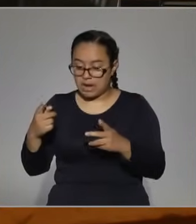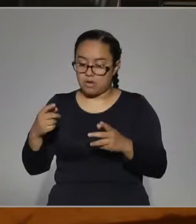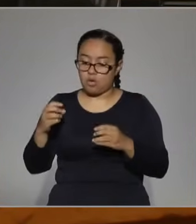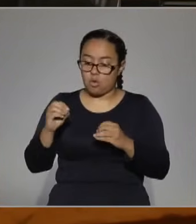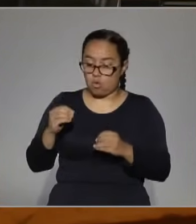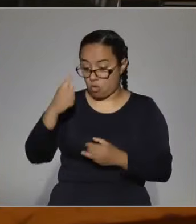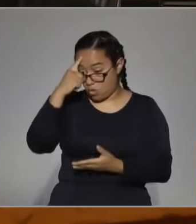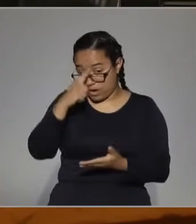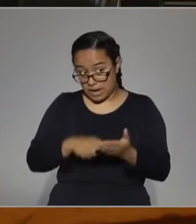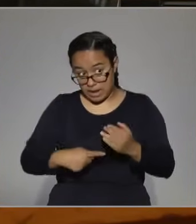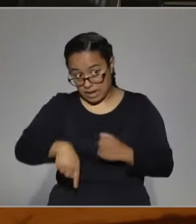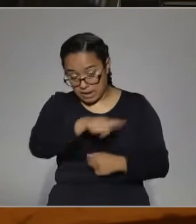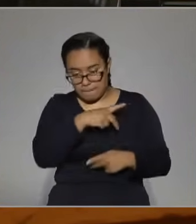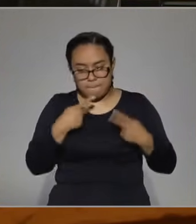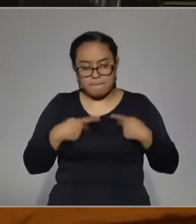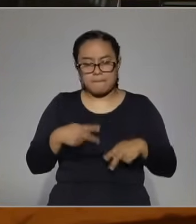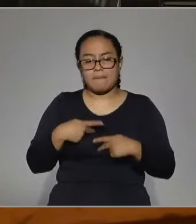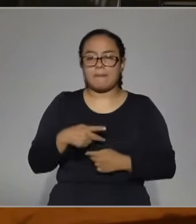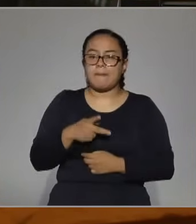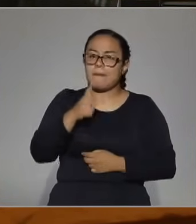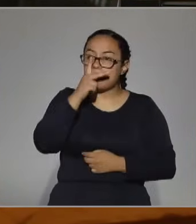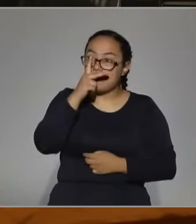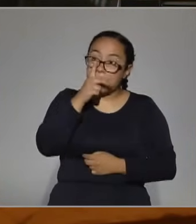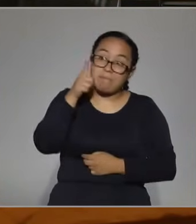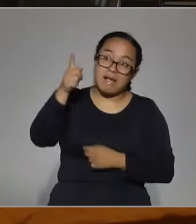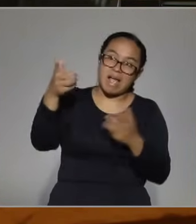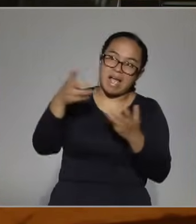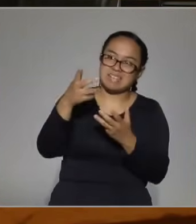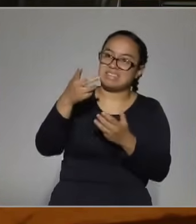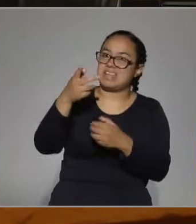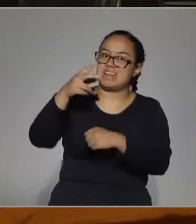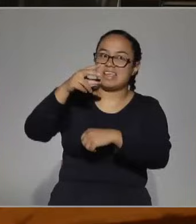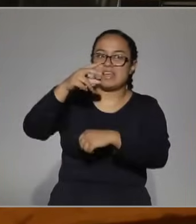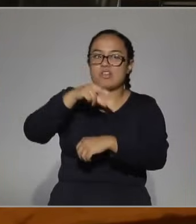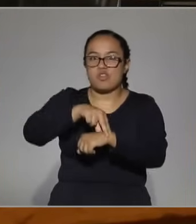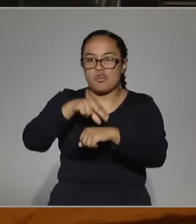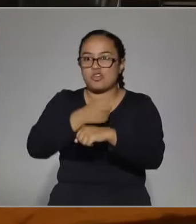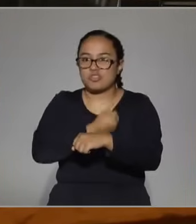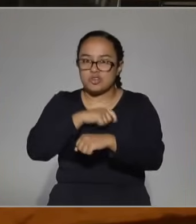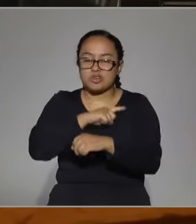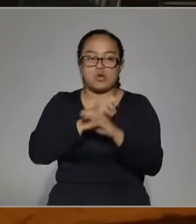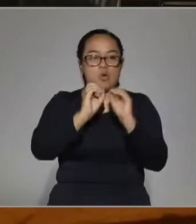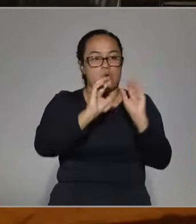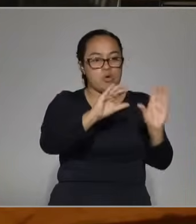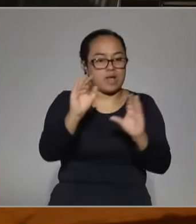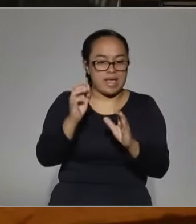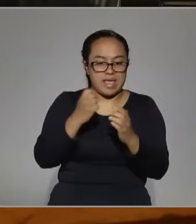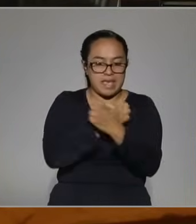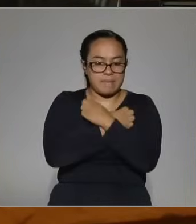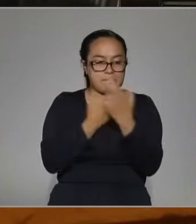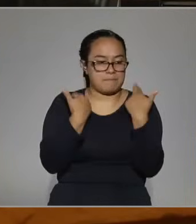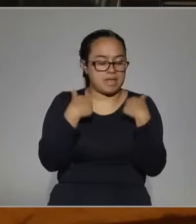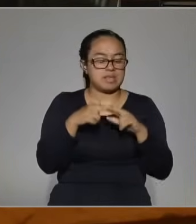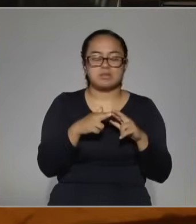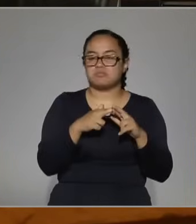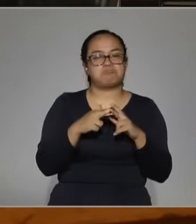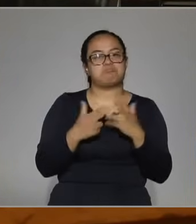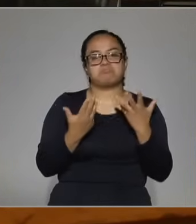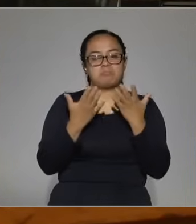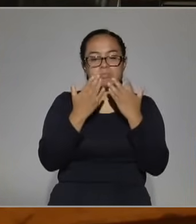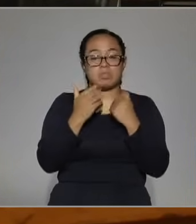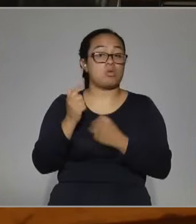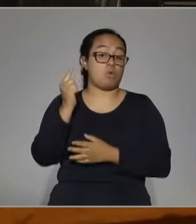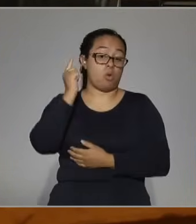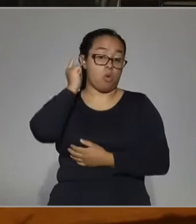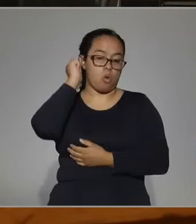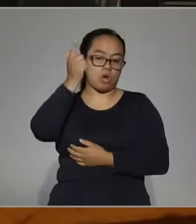fe en la gente, mi papá crea salud, mi mamá crea educación. Ojalá que todos